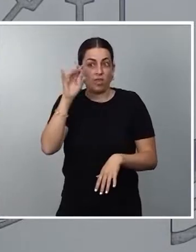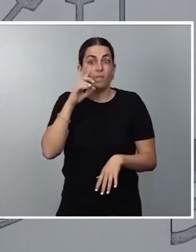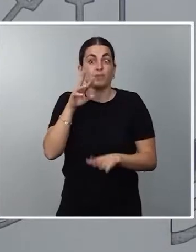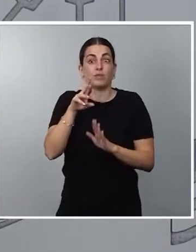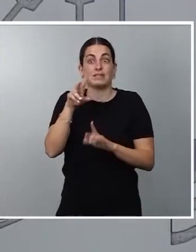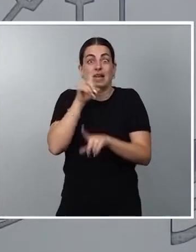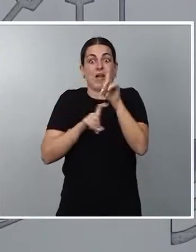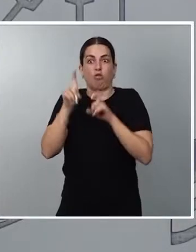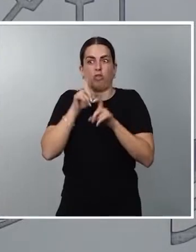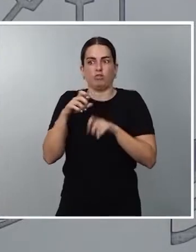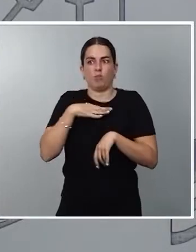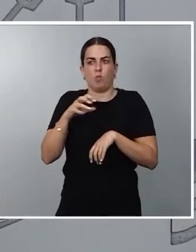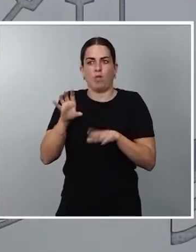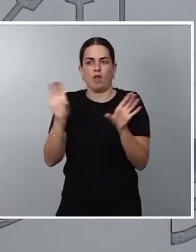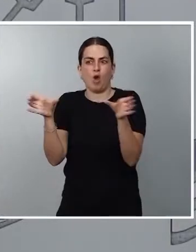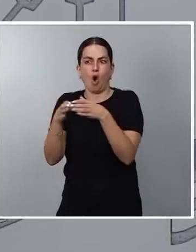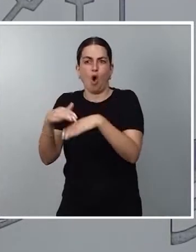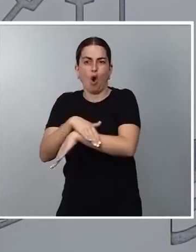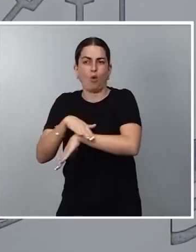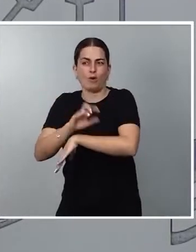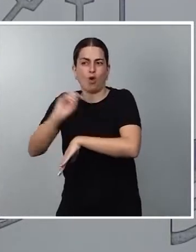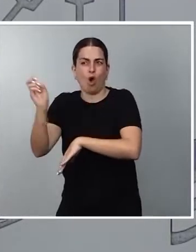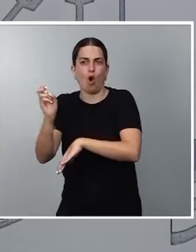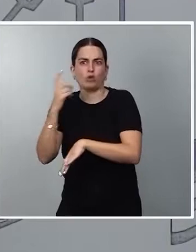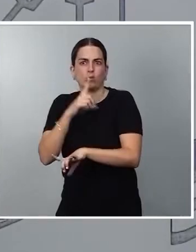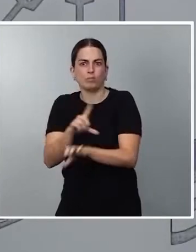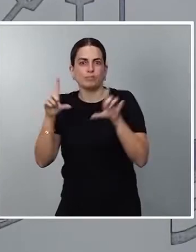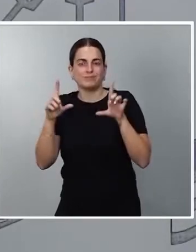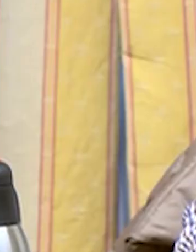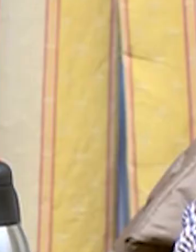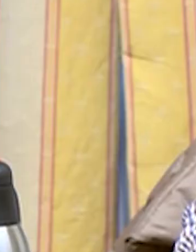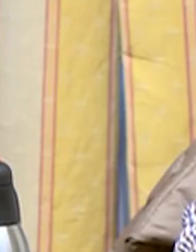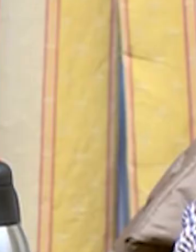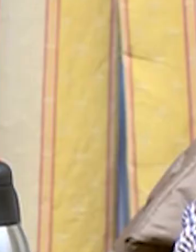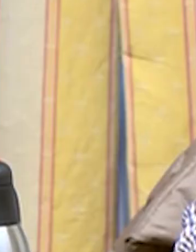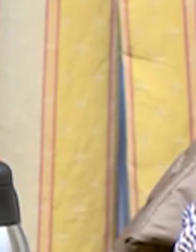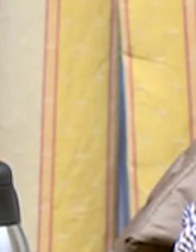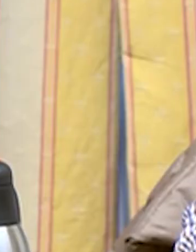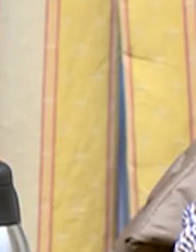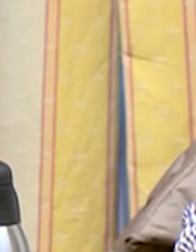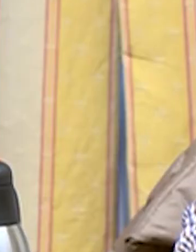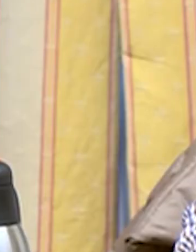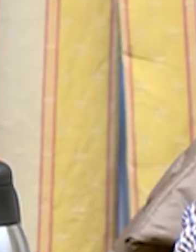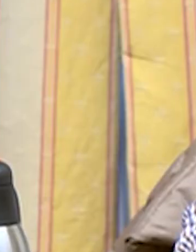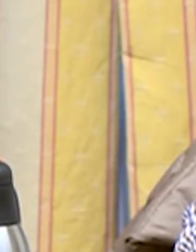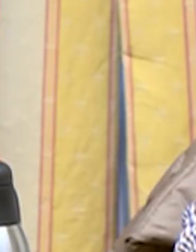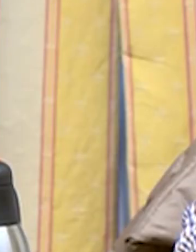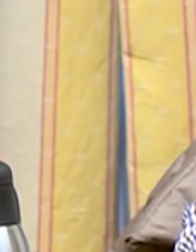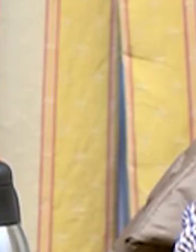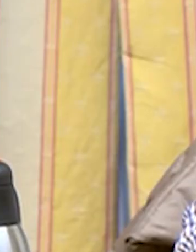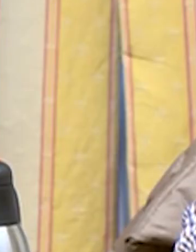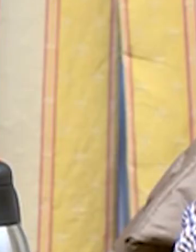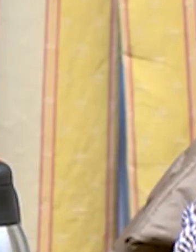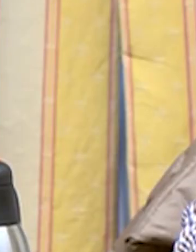protagonizaron y que tuvieron el rechazo de una inmensa mayoría de mujeres. El proyecto de ley aprobado e impulsado por el Ministerio de